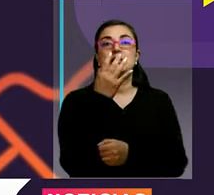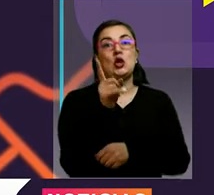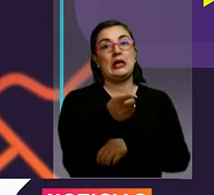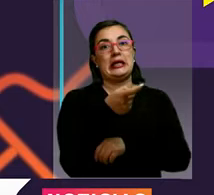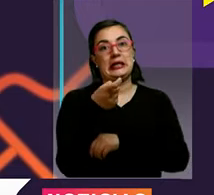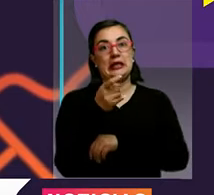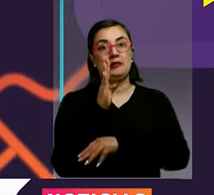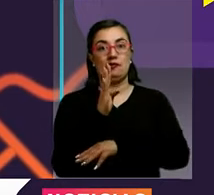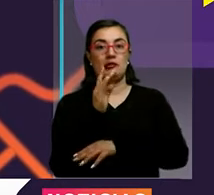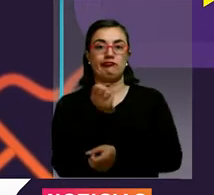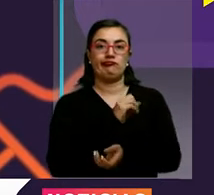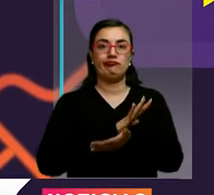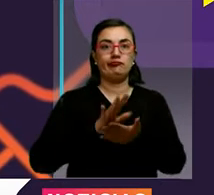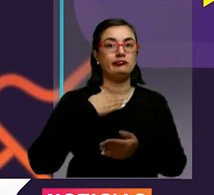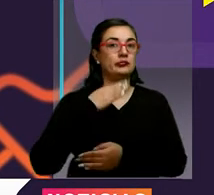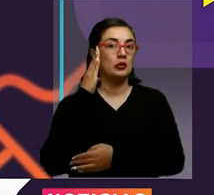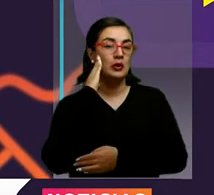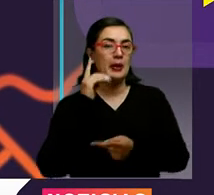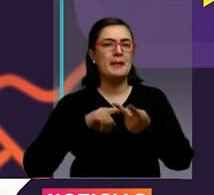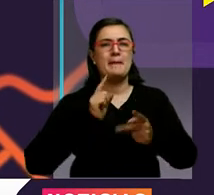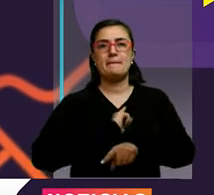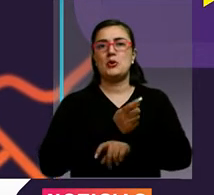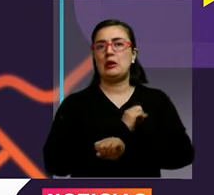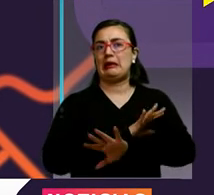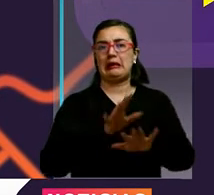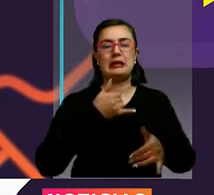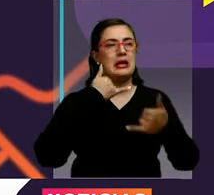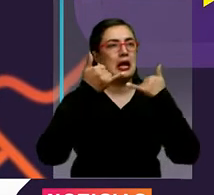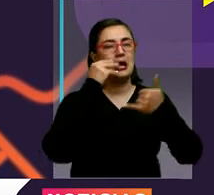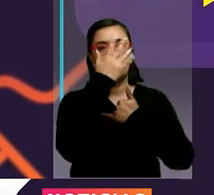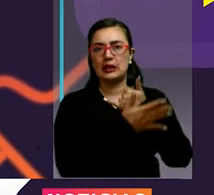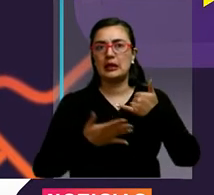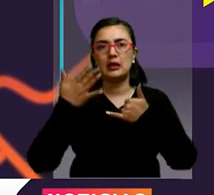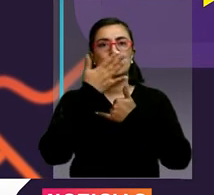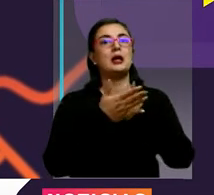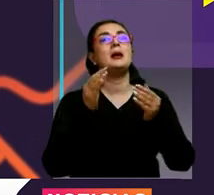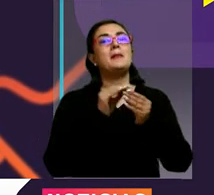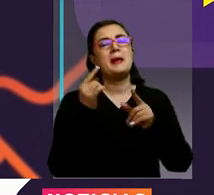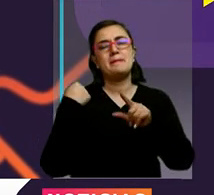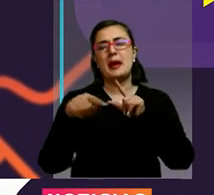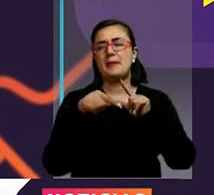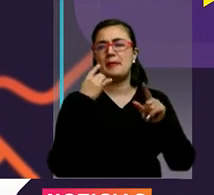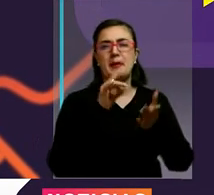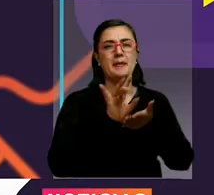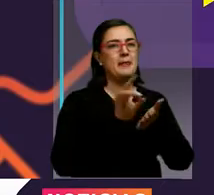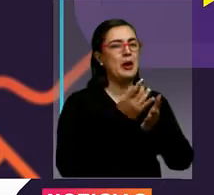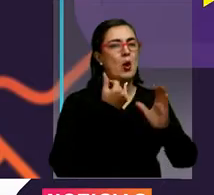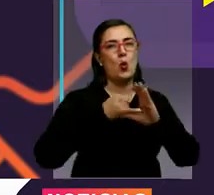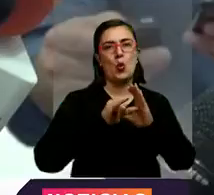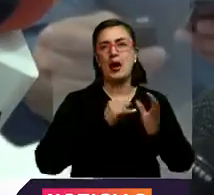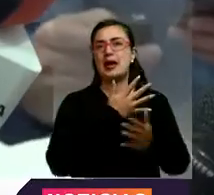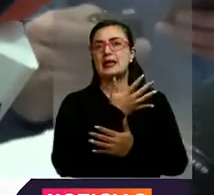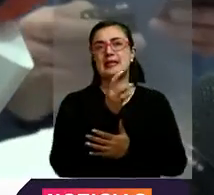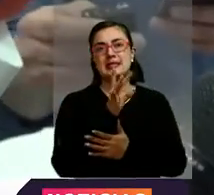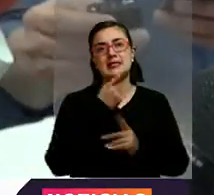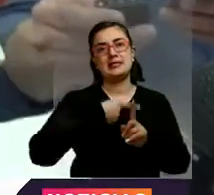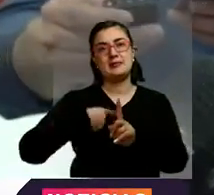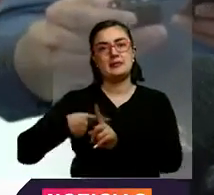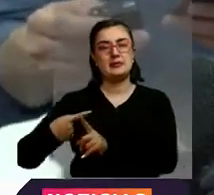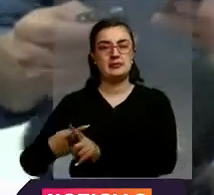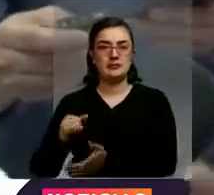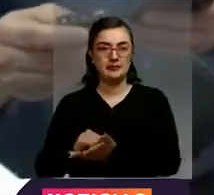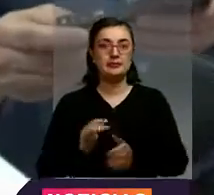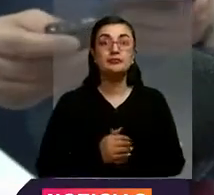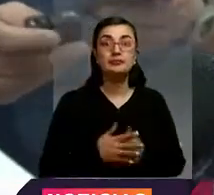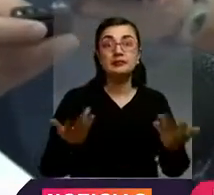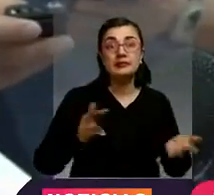móvil, además de minutos ilimitados a todo destino nacional y envío de mensajes de texto por WhatsApp hasta por 15 meses. Va a permitir que